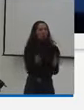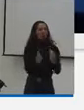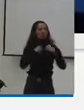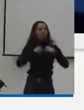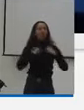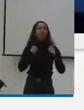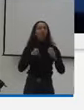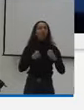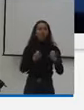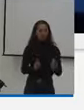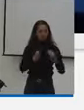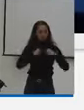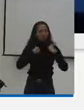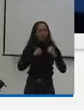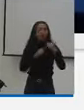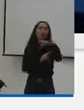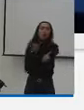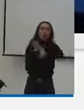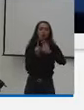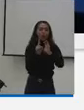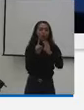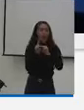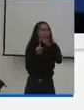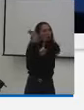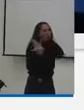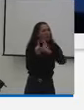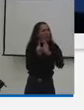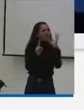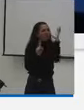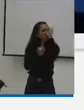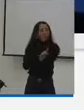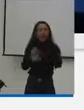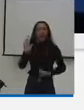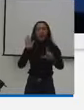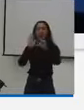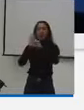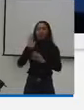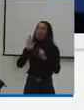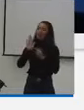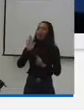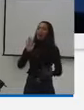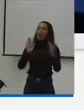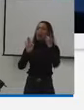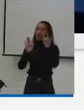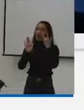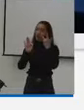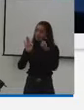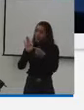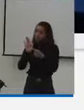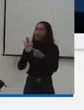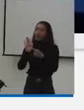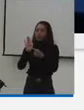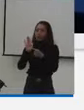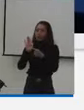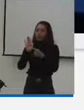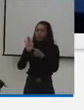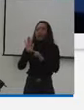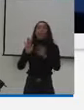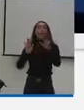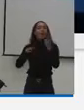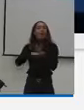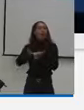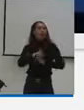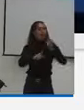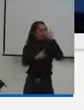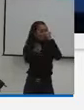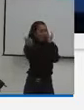cultura de la legalidad por la cual esta deberá ser parte integral de toda una